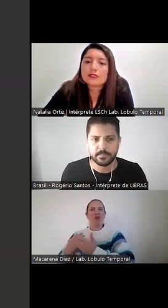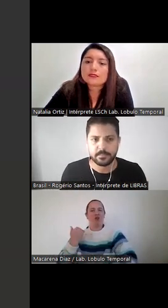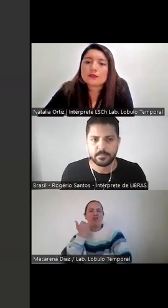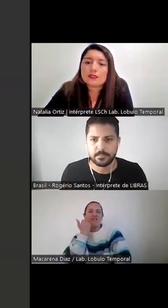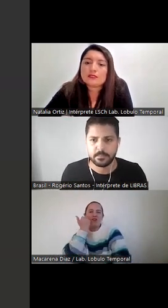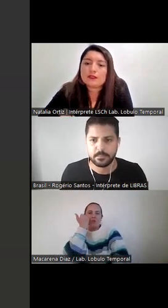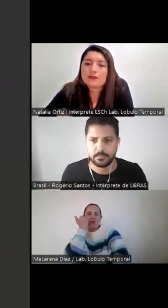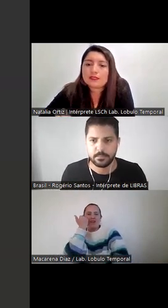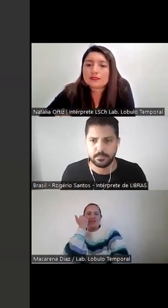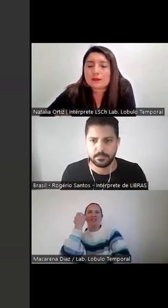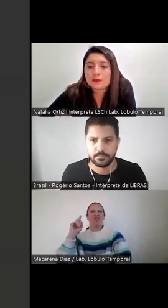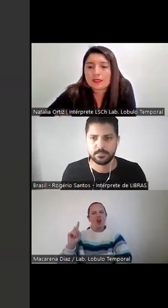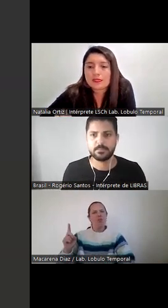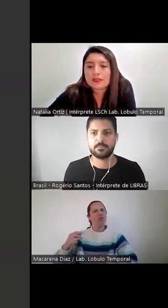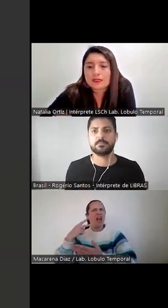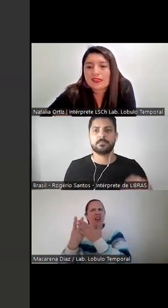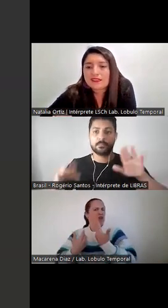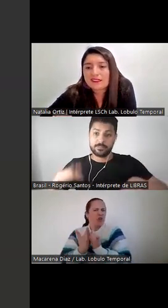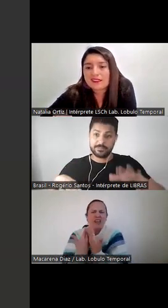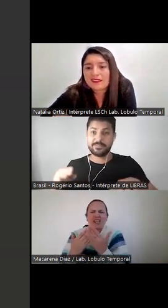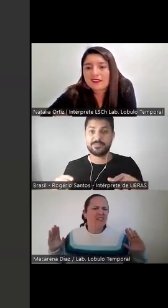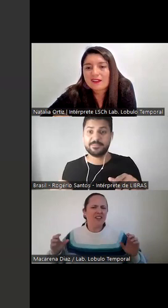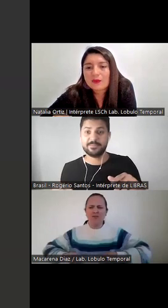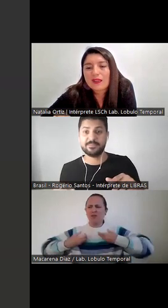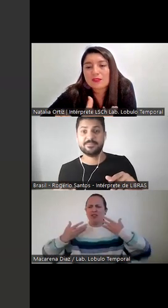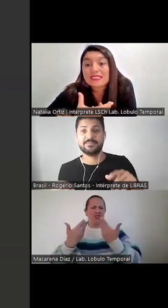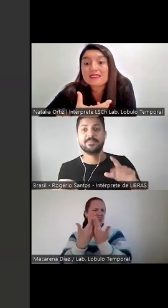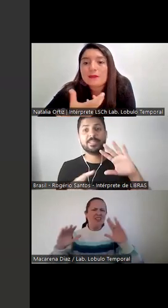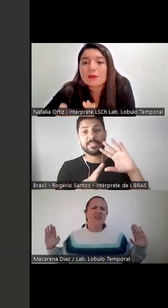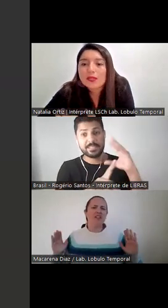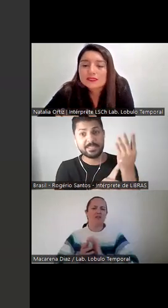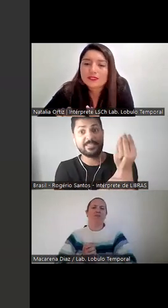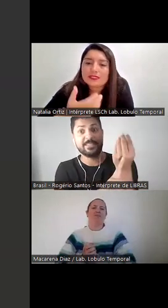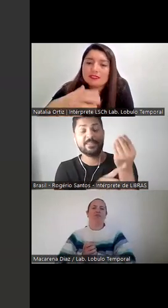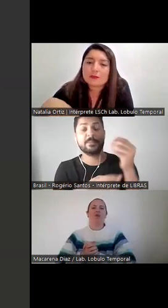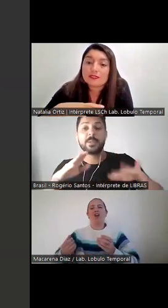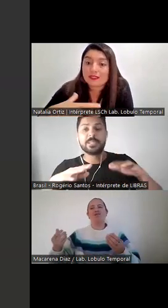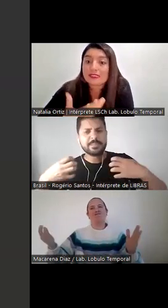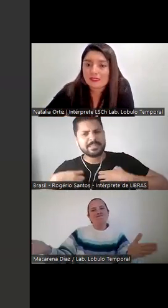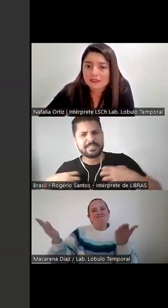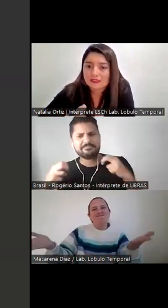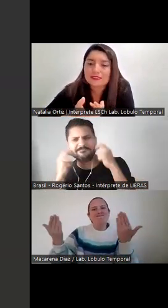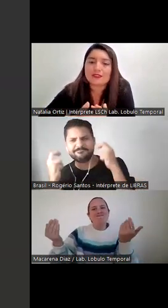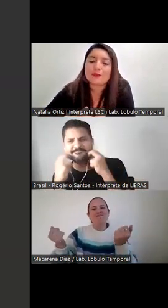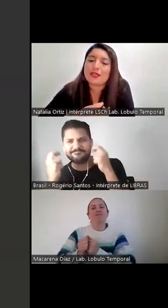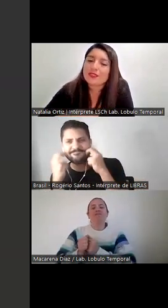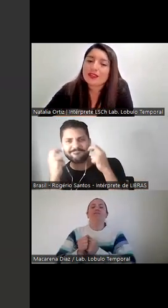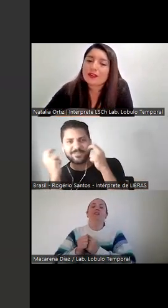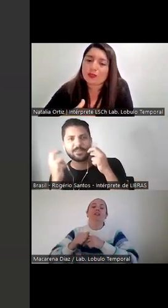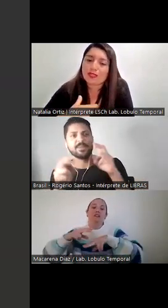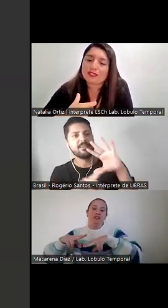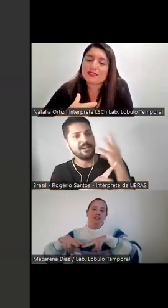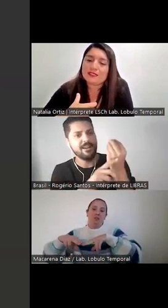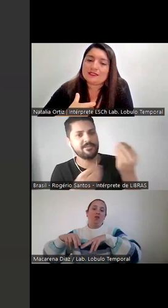Igual en las clases ustedes saben que a veces también el arte genera, o las personas sienten vergüenza frente a este tipo de actividades artísticas, ¿cierto? Pero la